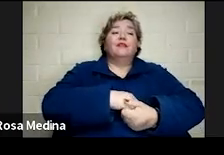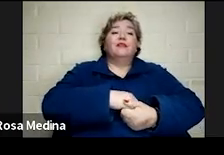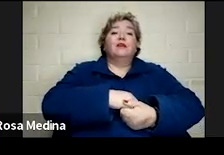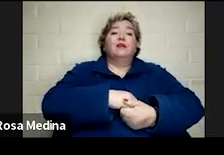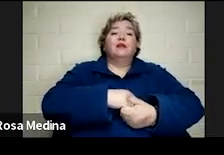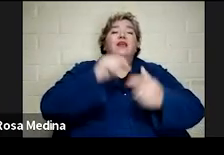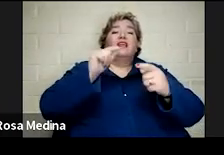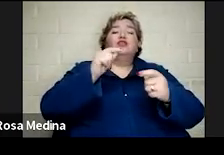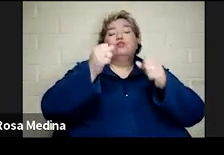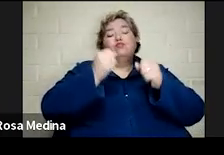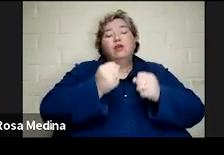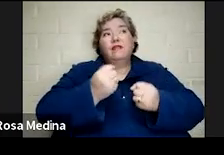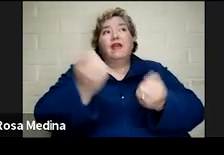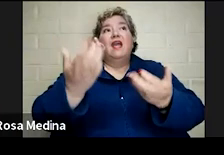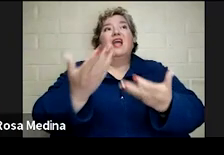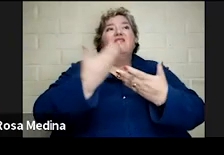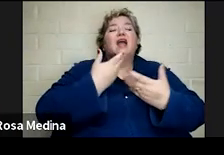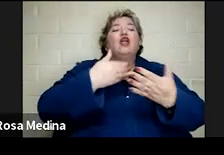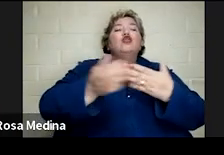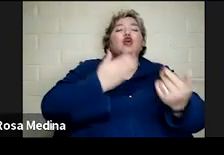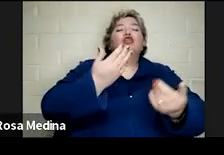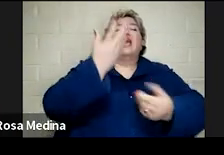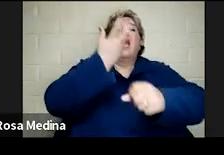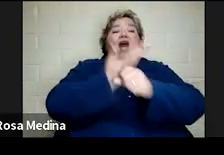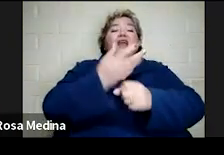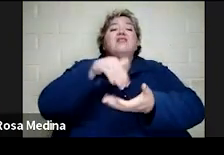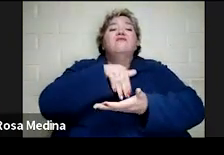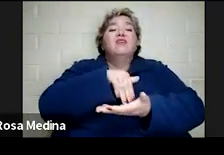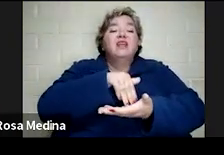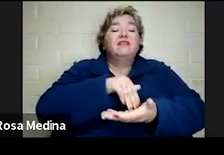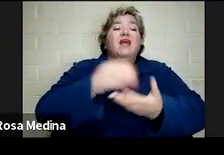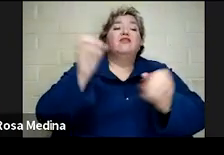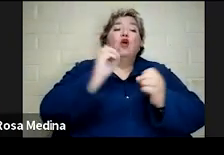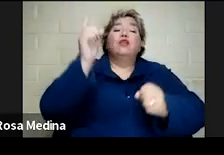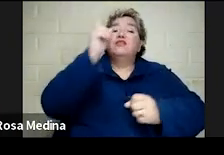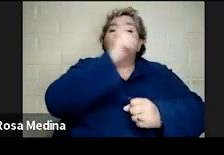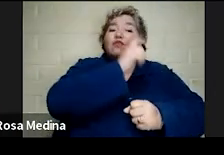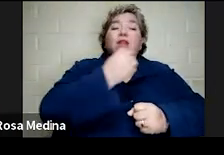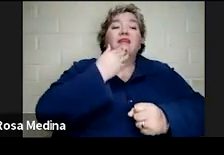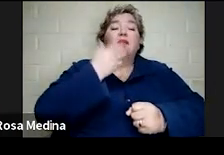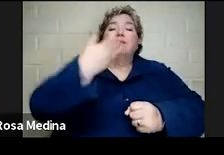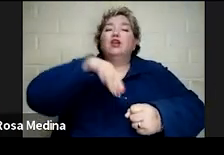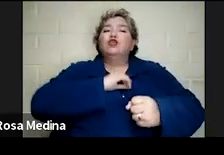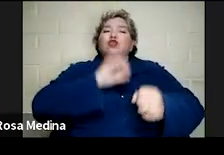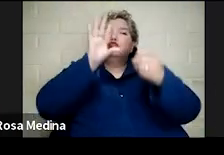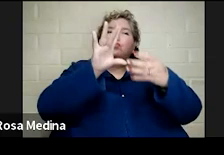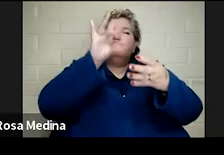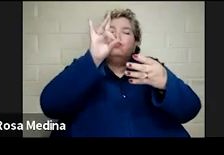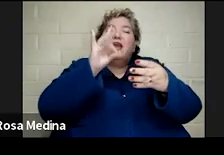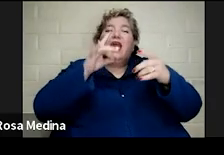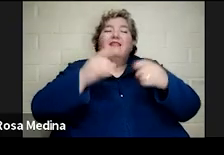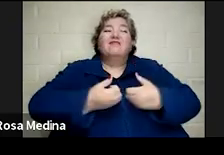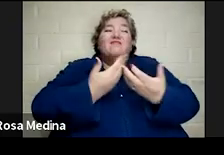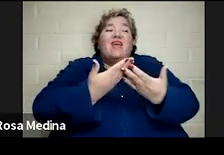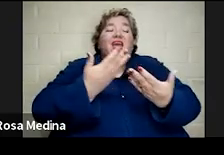las debilidades o las dificultades, sino que también identificar las fortalezas, lo que me parece que es muy importante, porque así